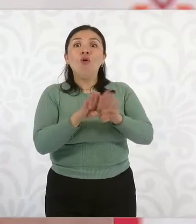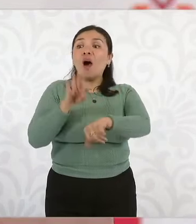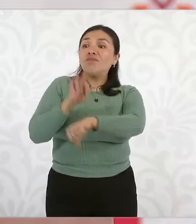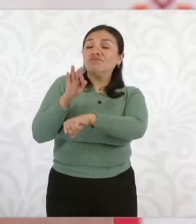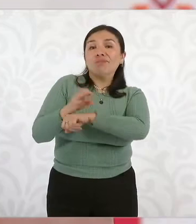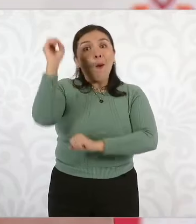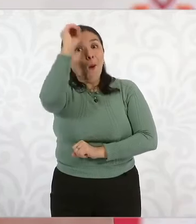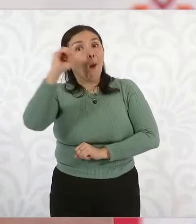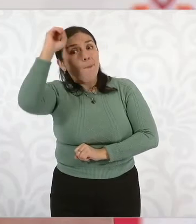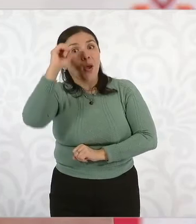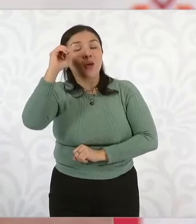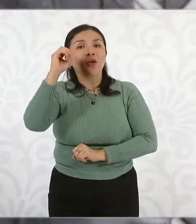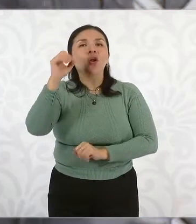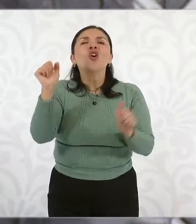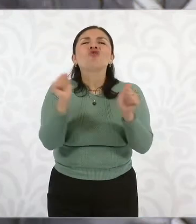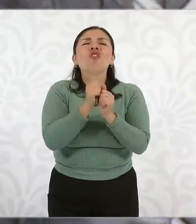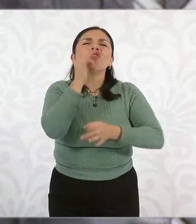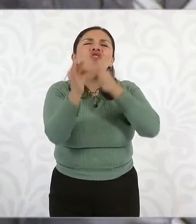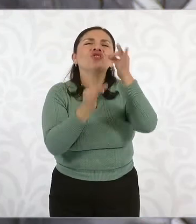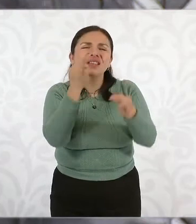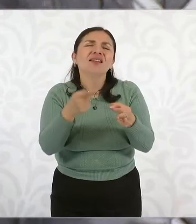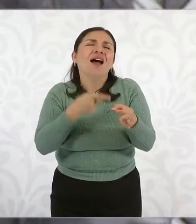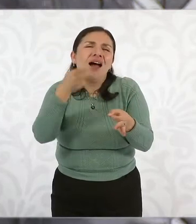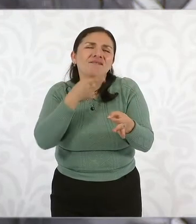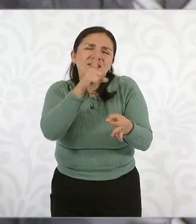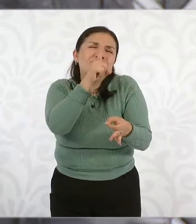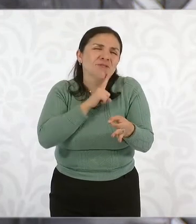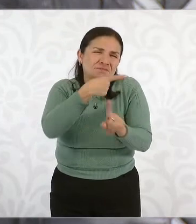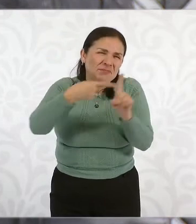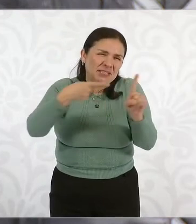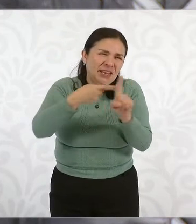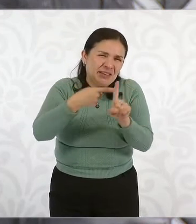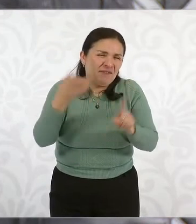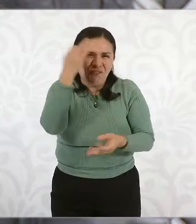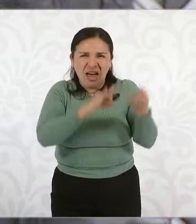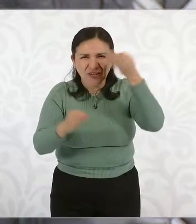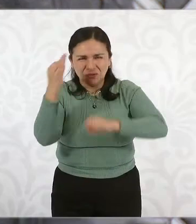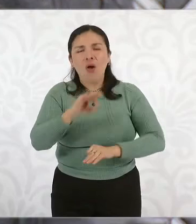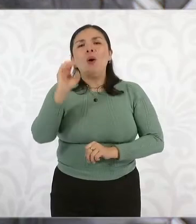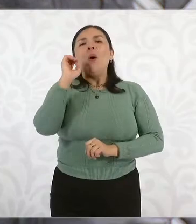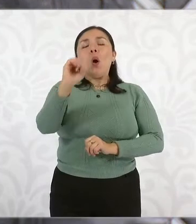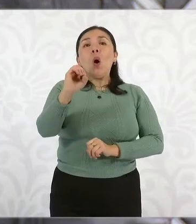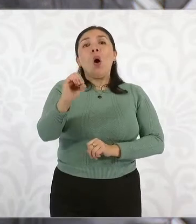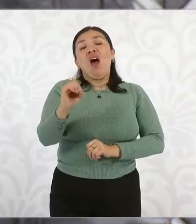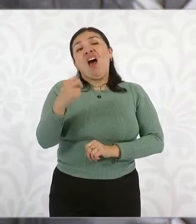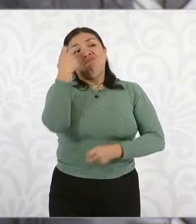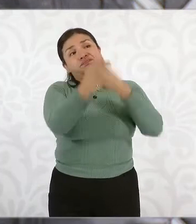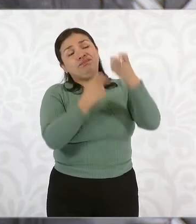de una media noticia o noticias falsas o calificativos de un